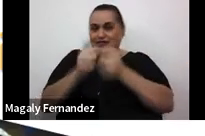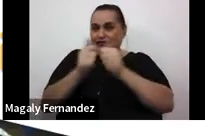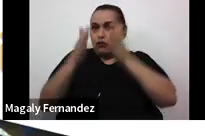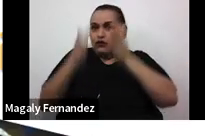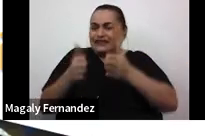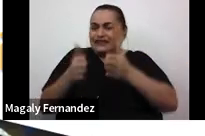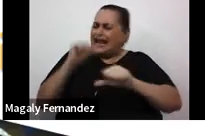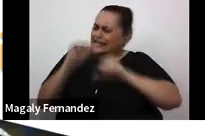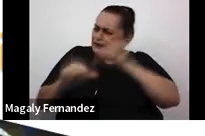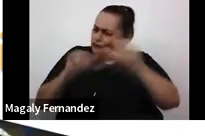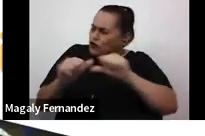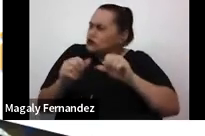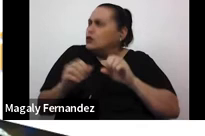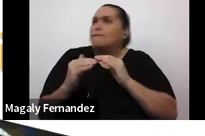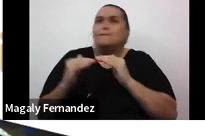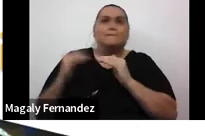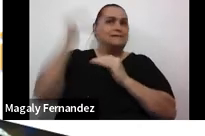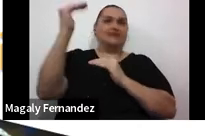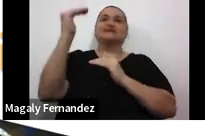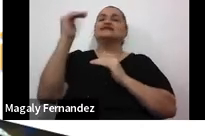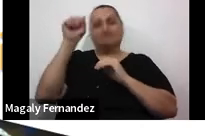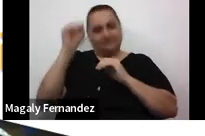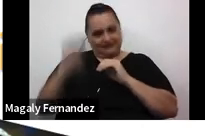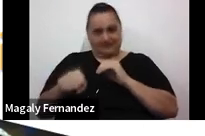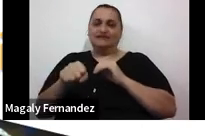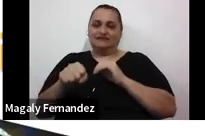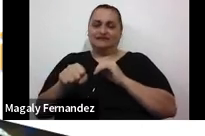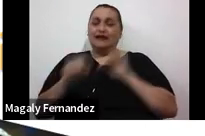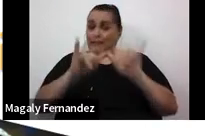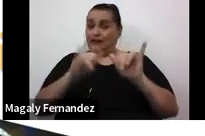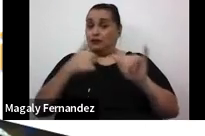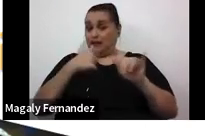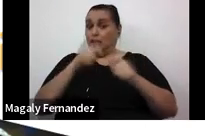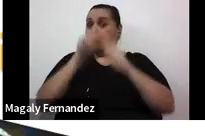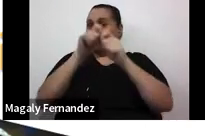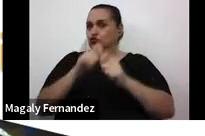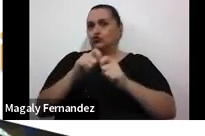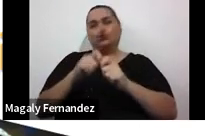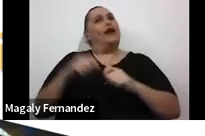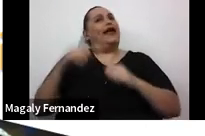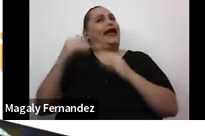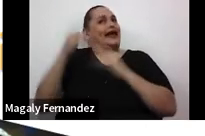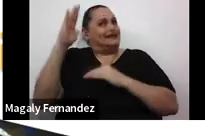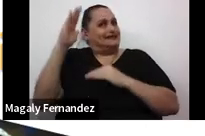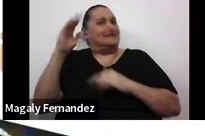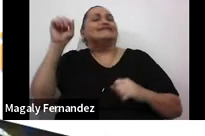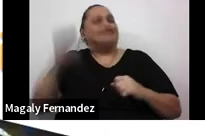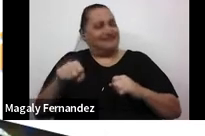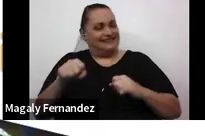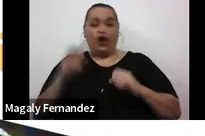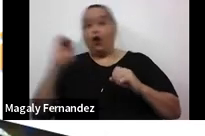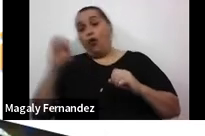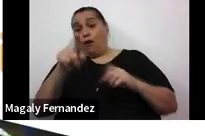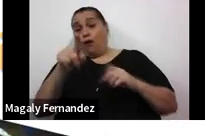hace un esfuerzo mayor y eso incluso es para mí Más bien puntos extra o esta persona que